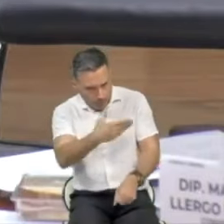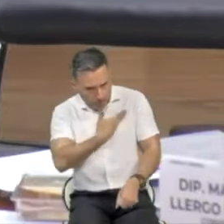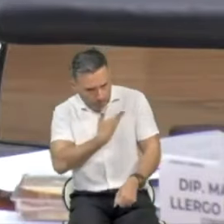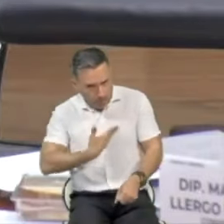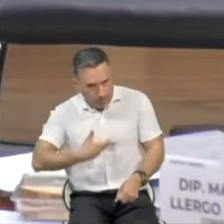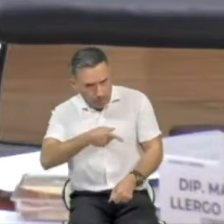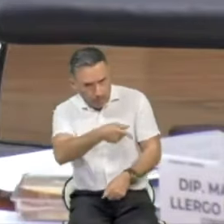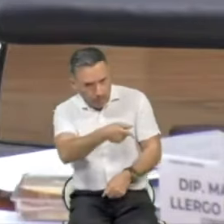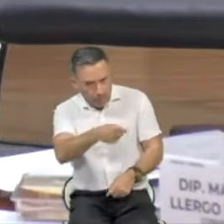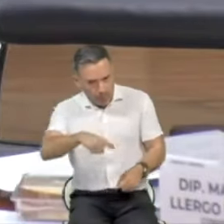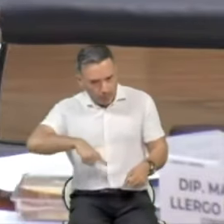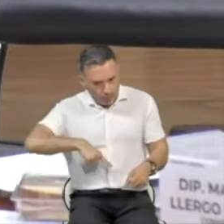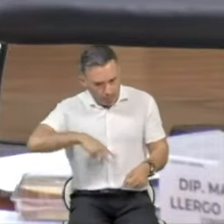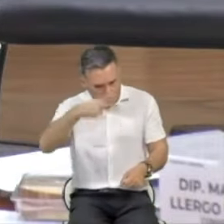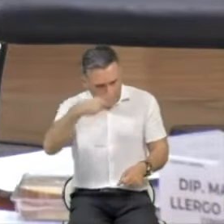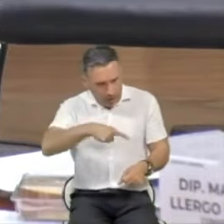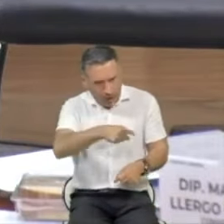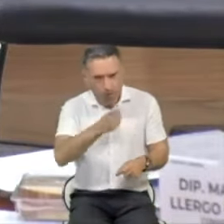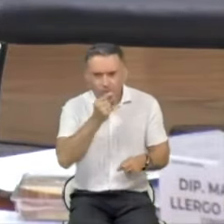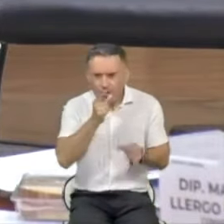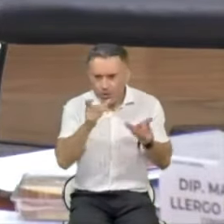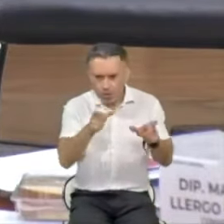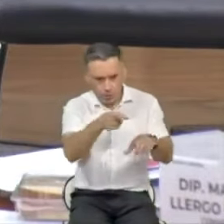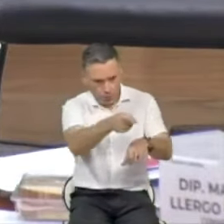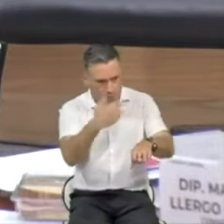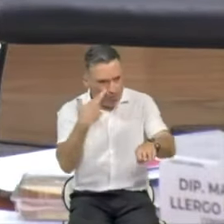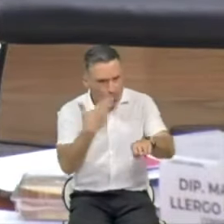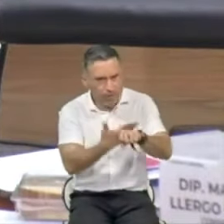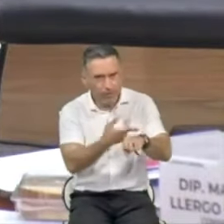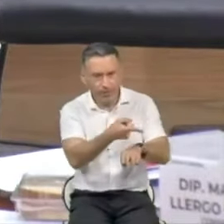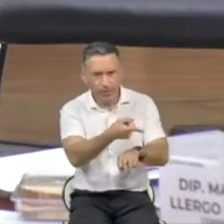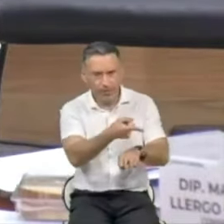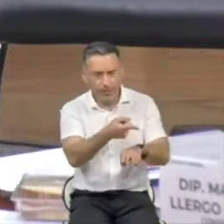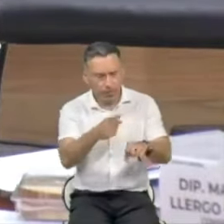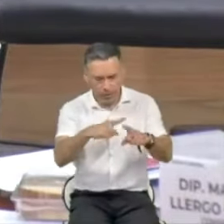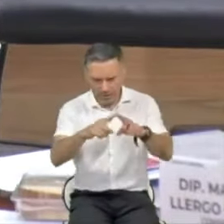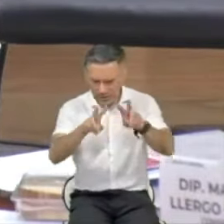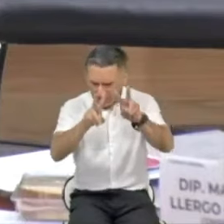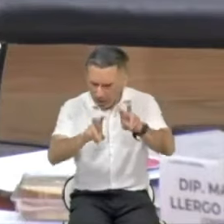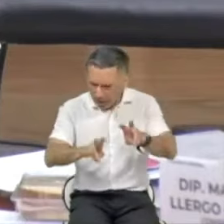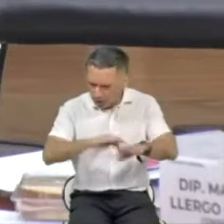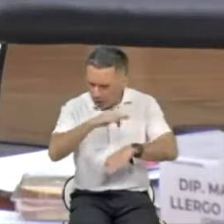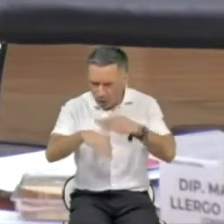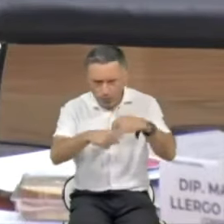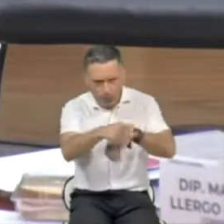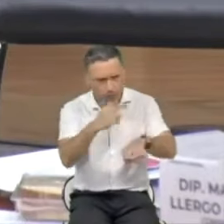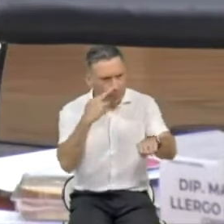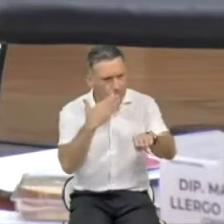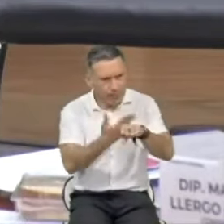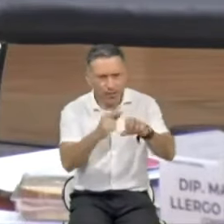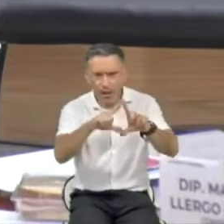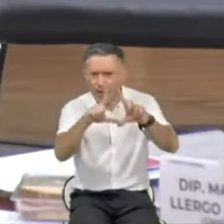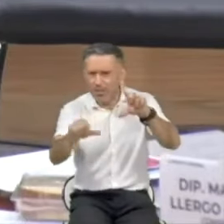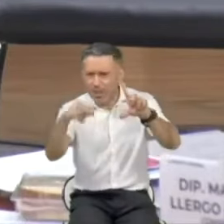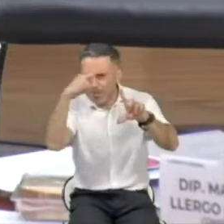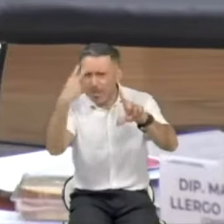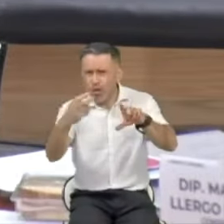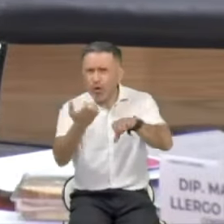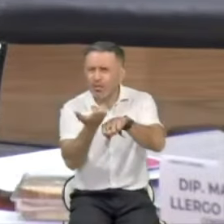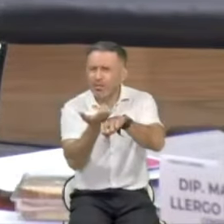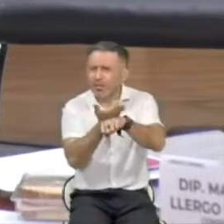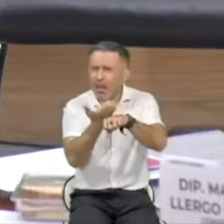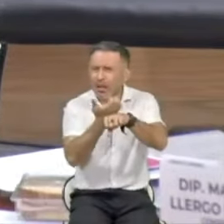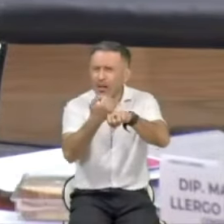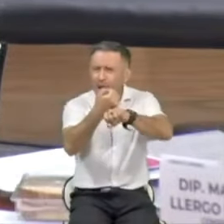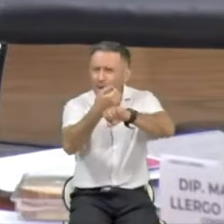seguridad y todo lo que ella enmarca tienen bañado al país en sangre Perdón